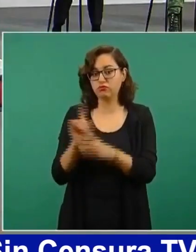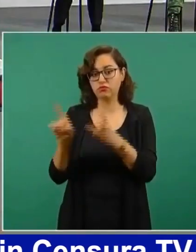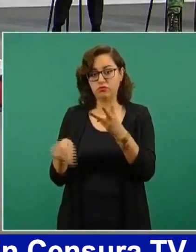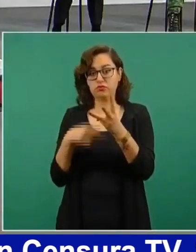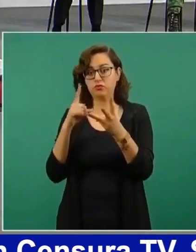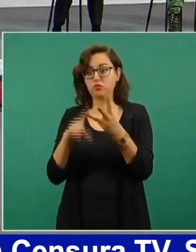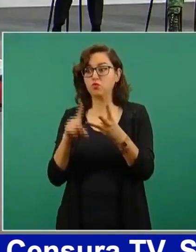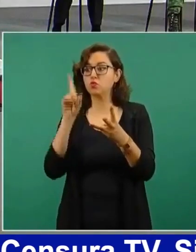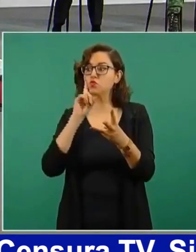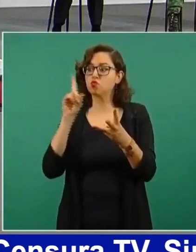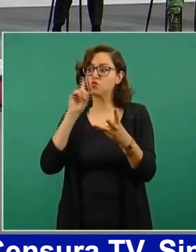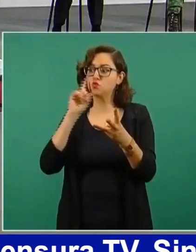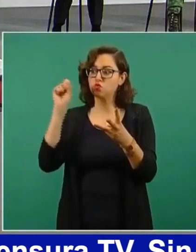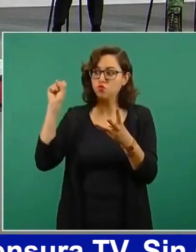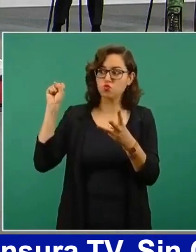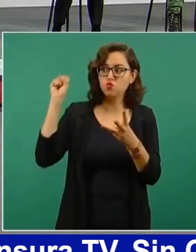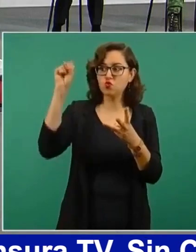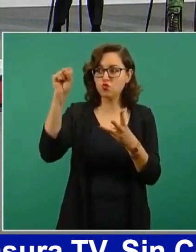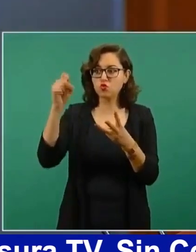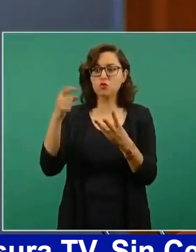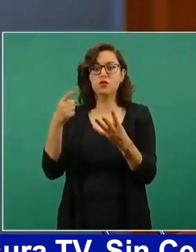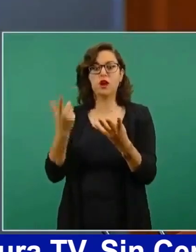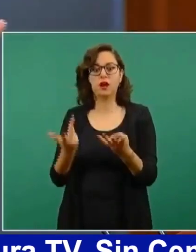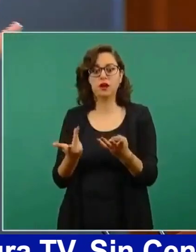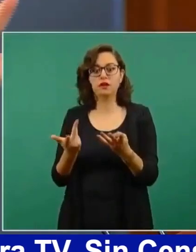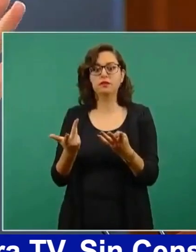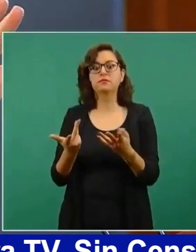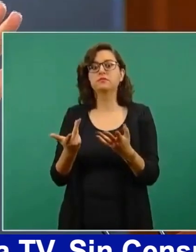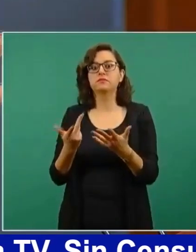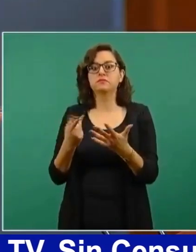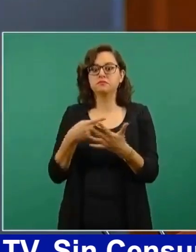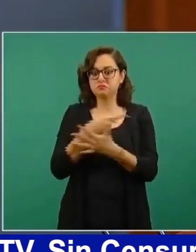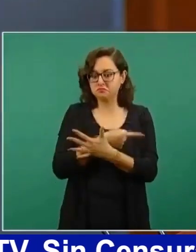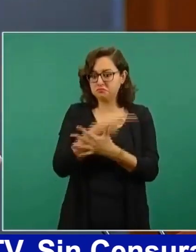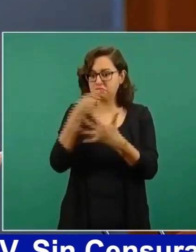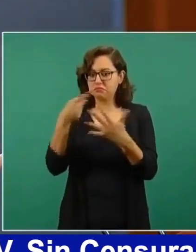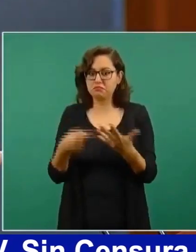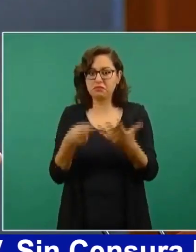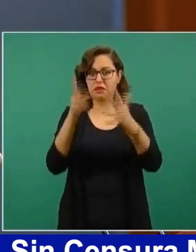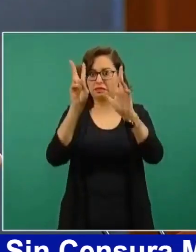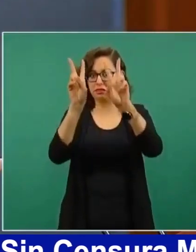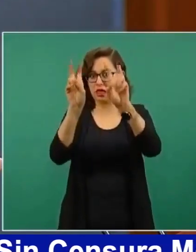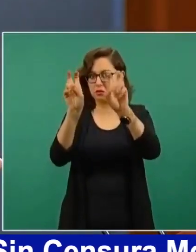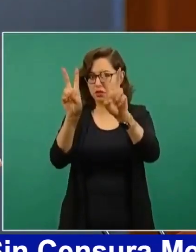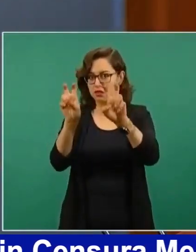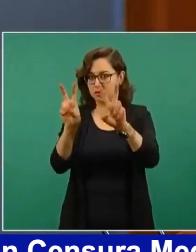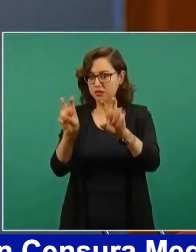como el feminismo, todas causas